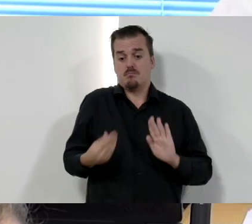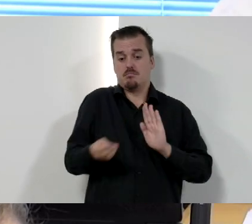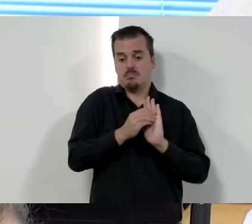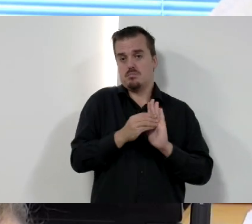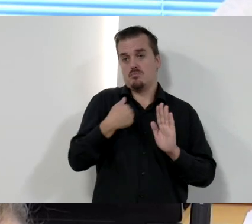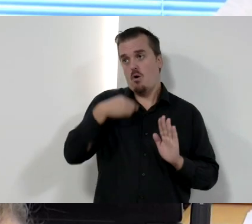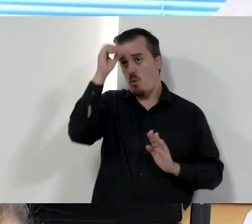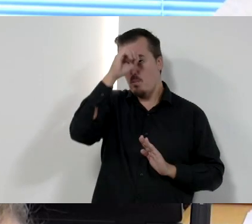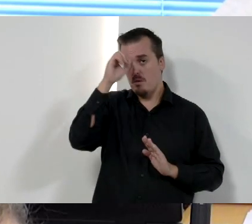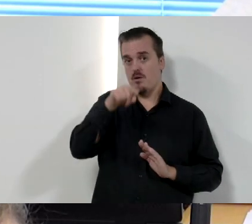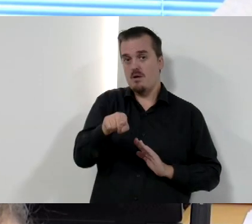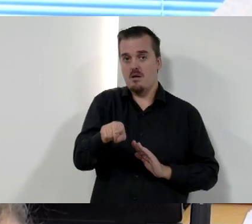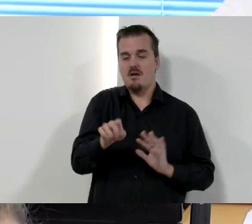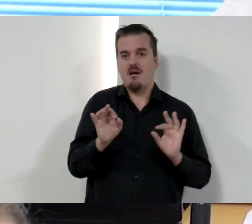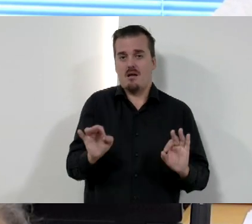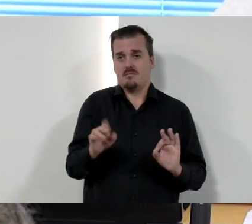sigue siendo